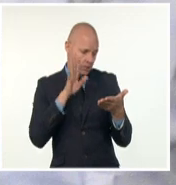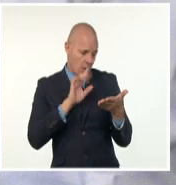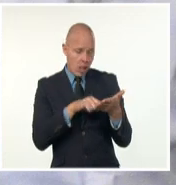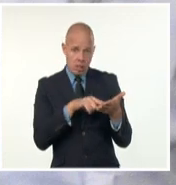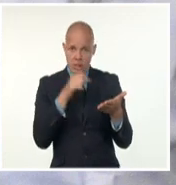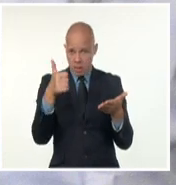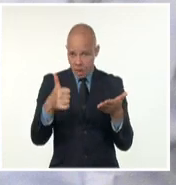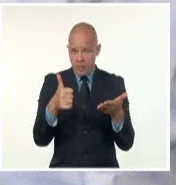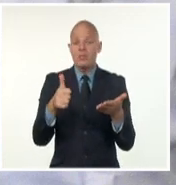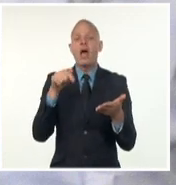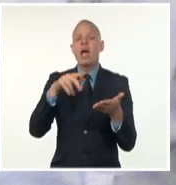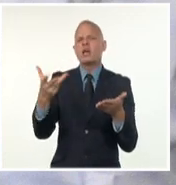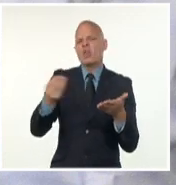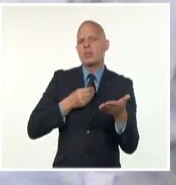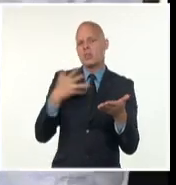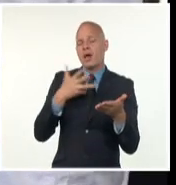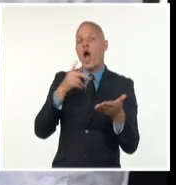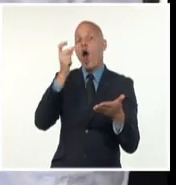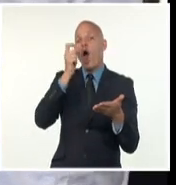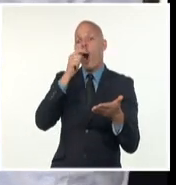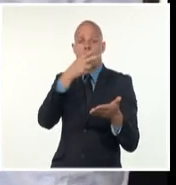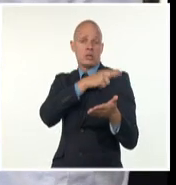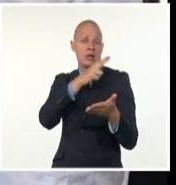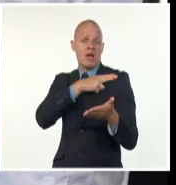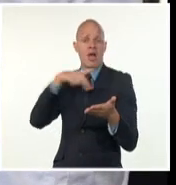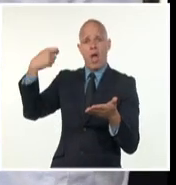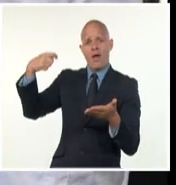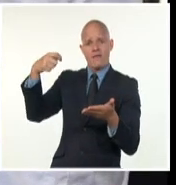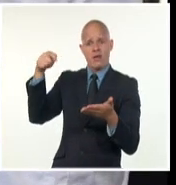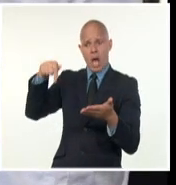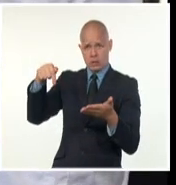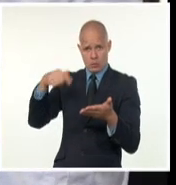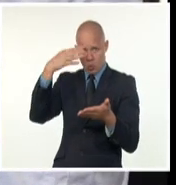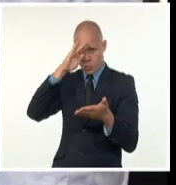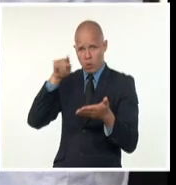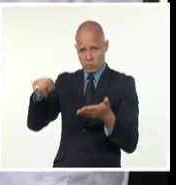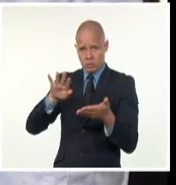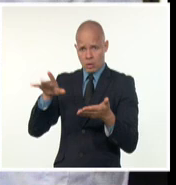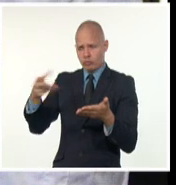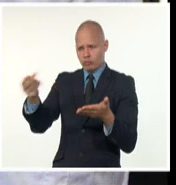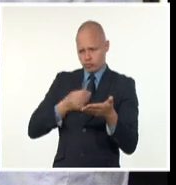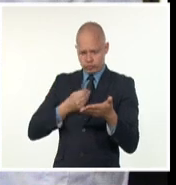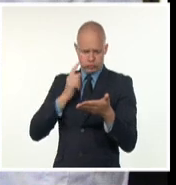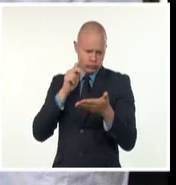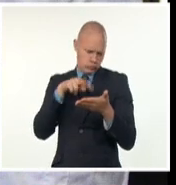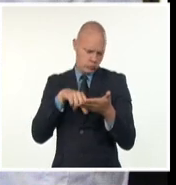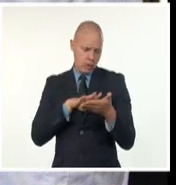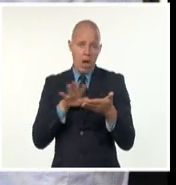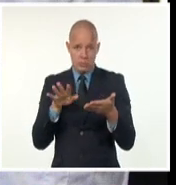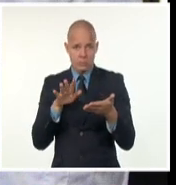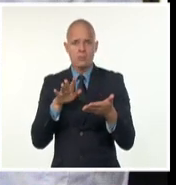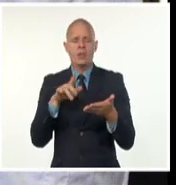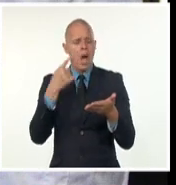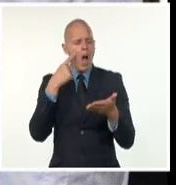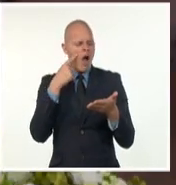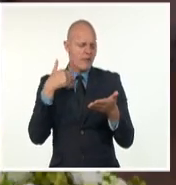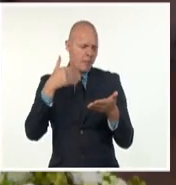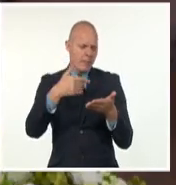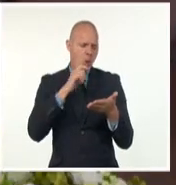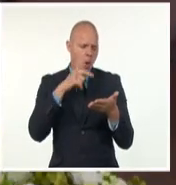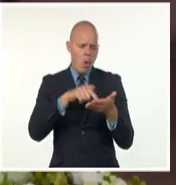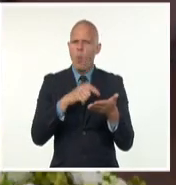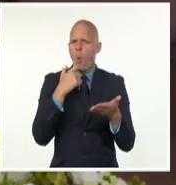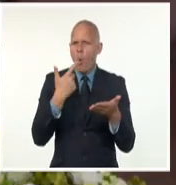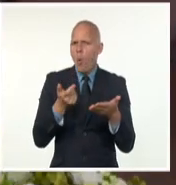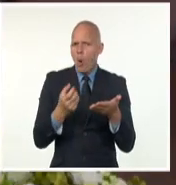el presidente del Tribunal Supremo Popular, Rubén Remigio Ferro. Para llegar a este momento, se desarrolló un proceso previo de